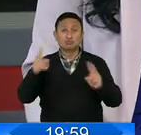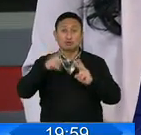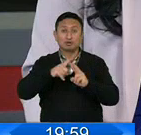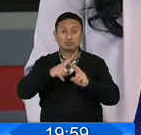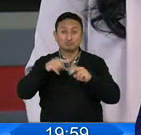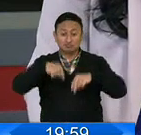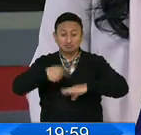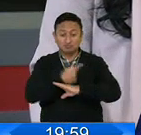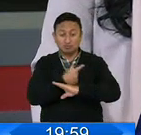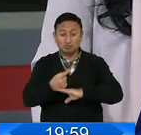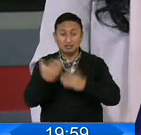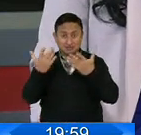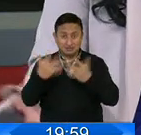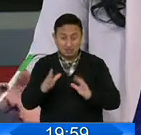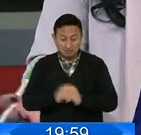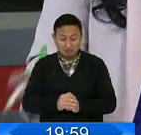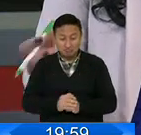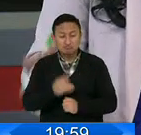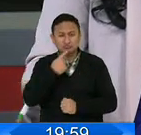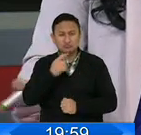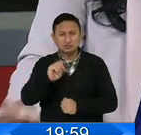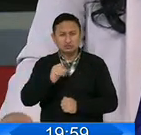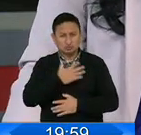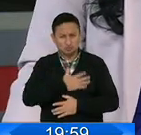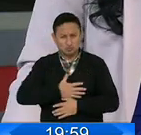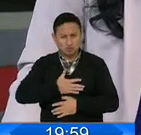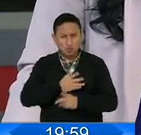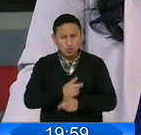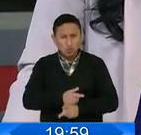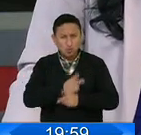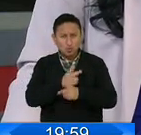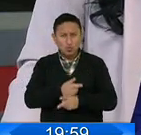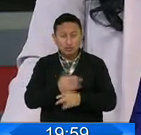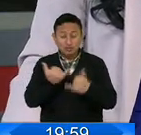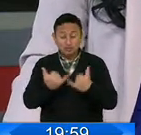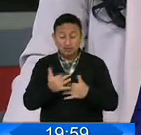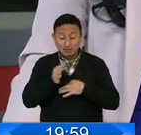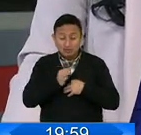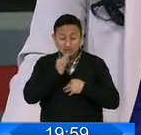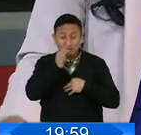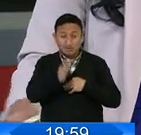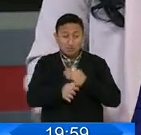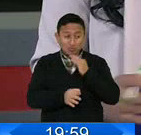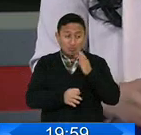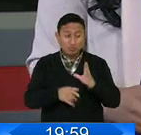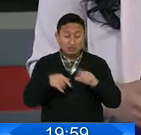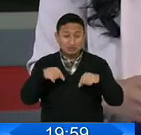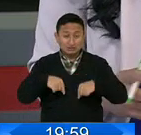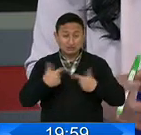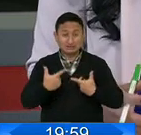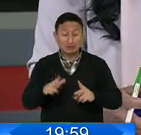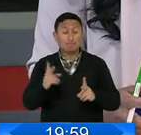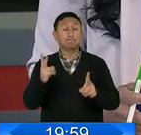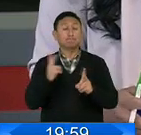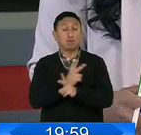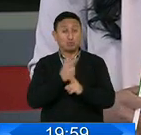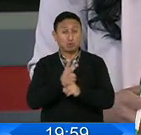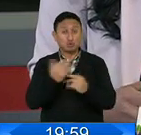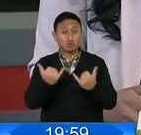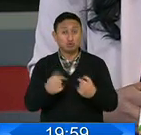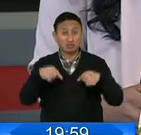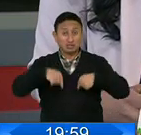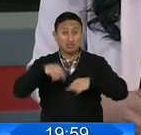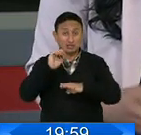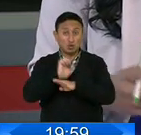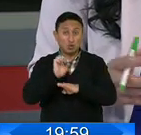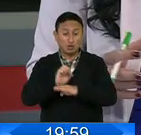esta semana laboral, diciéndoles que se cuiden mucho. La situación del COVID-19 es muy grave en estos momentos en el